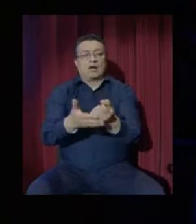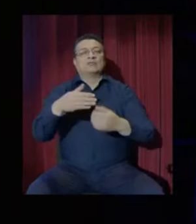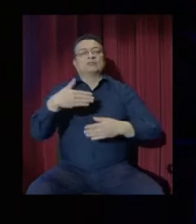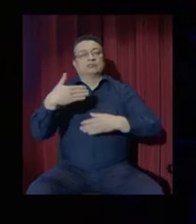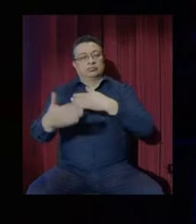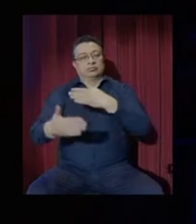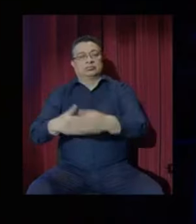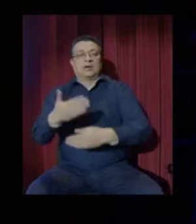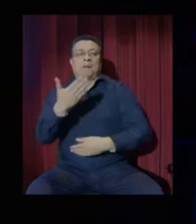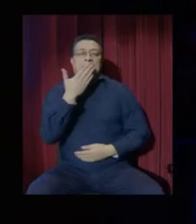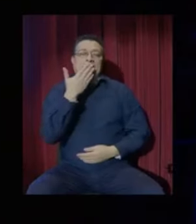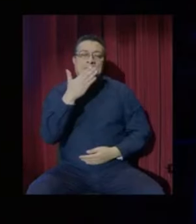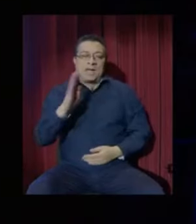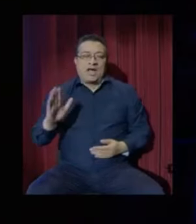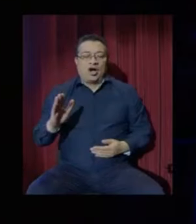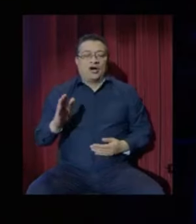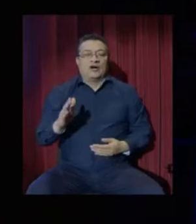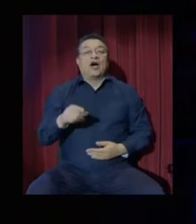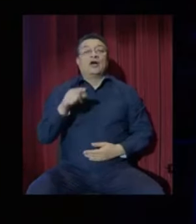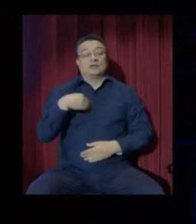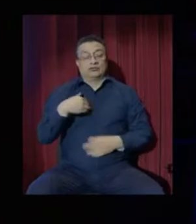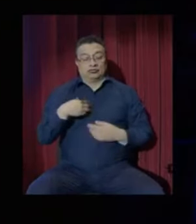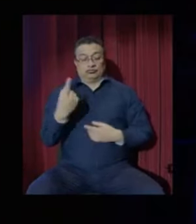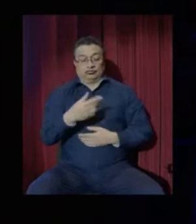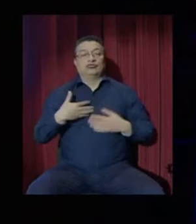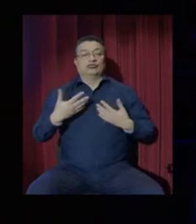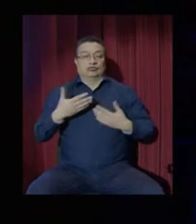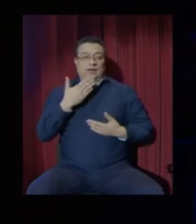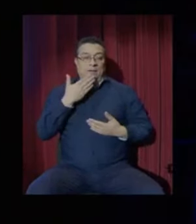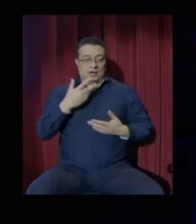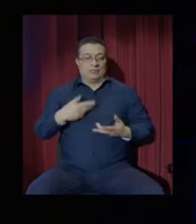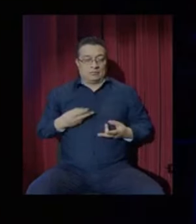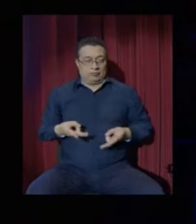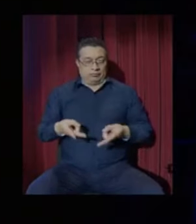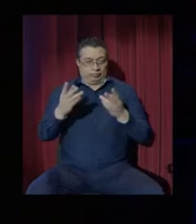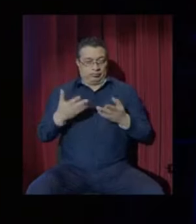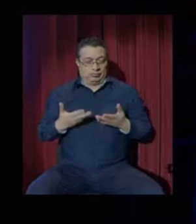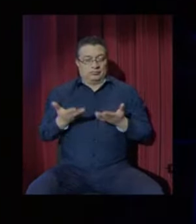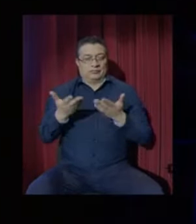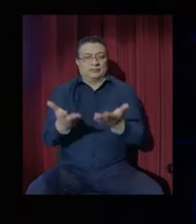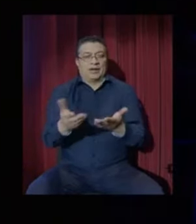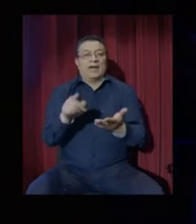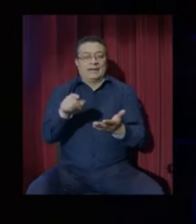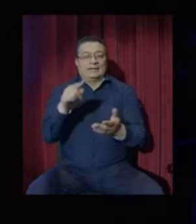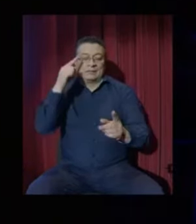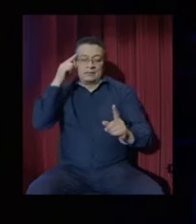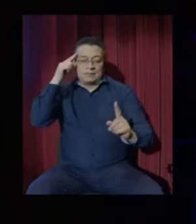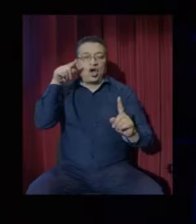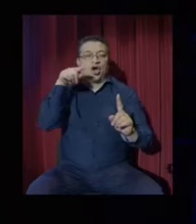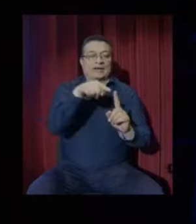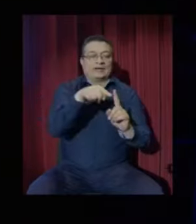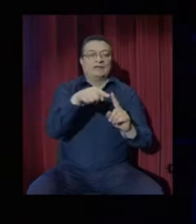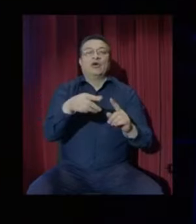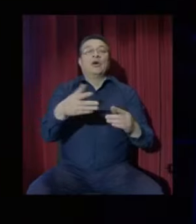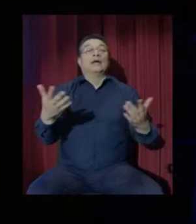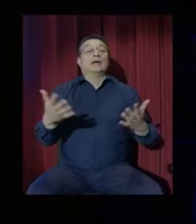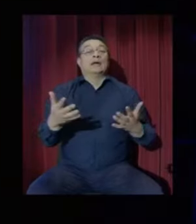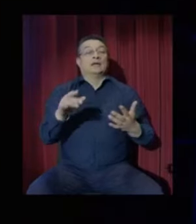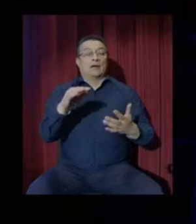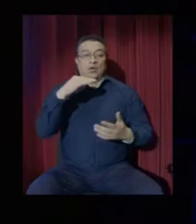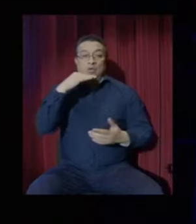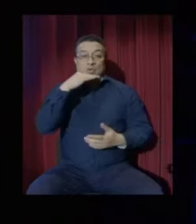forma las labores hemos dispuesto y yo creo que eso también ha sido uno de los objetivos es que en cada